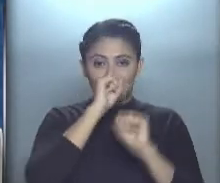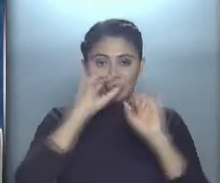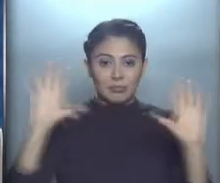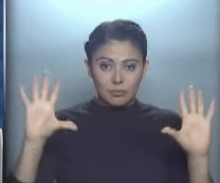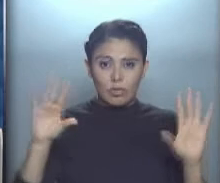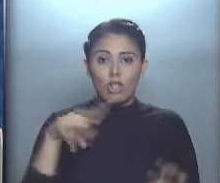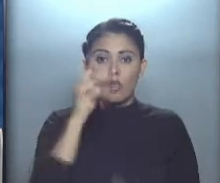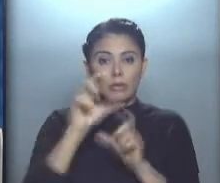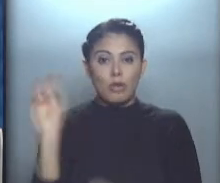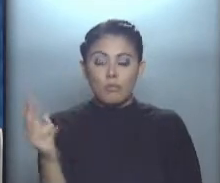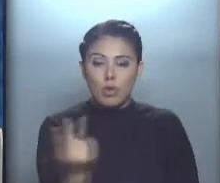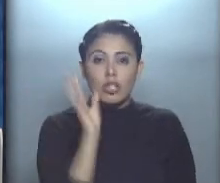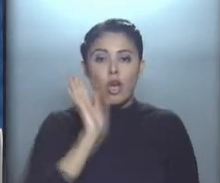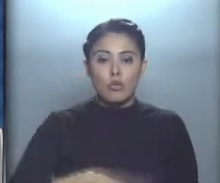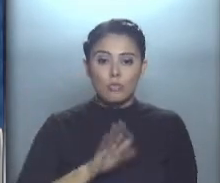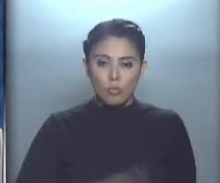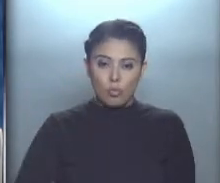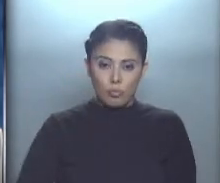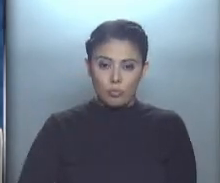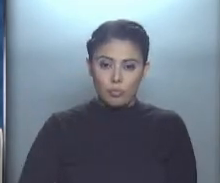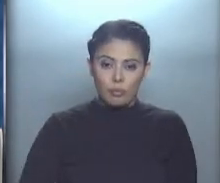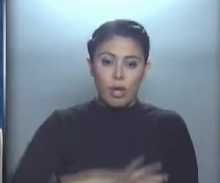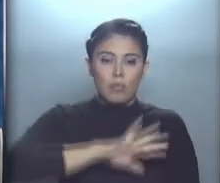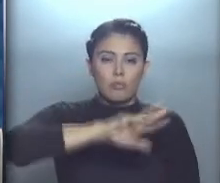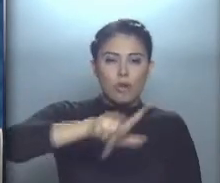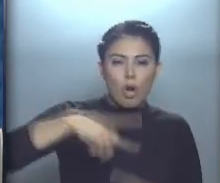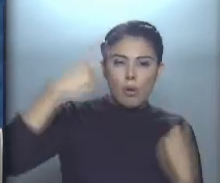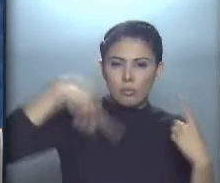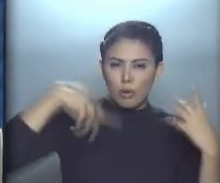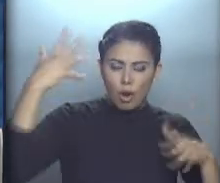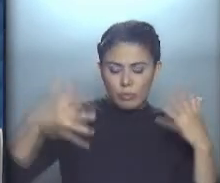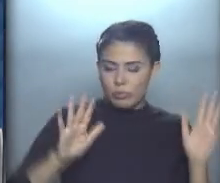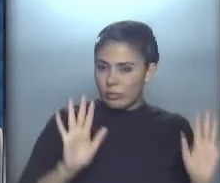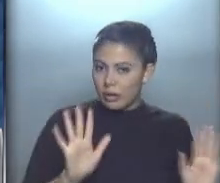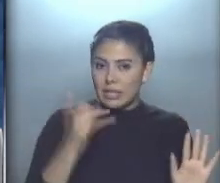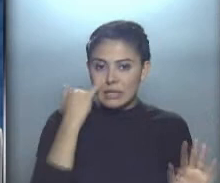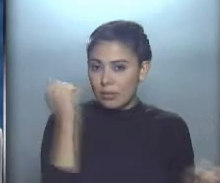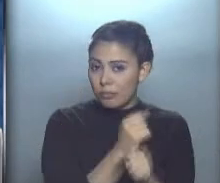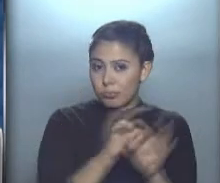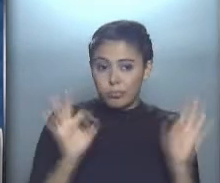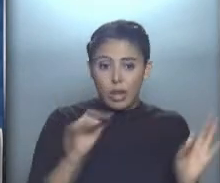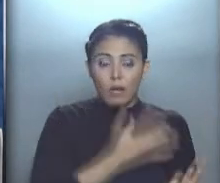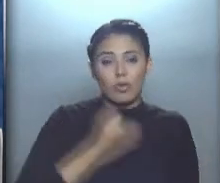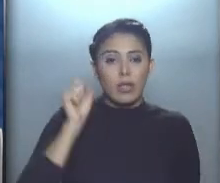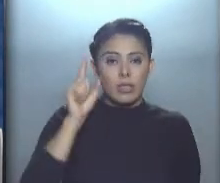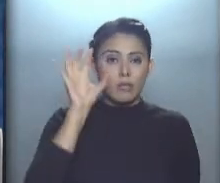dos muertes producidas como consecuencia del conflicto. Eso es lo que ha sido ratificado por las autoridades provinciales,